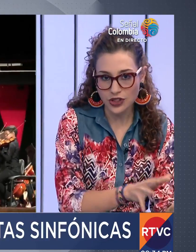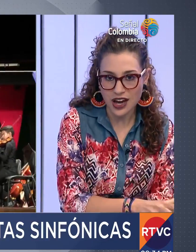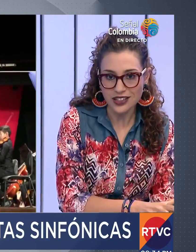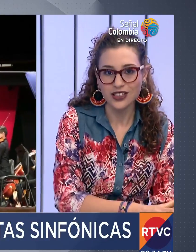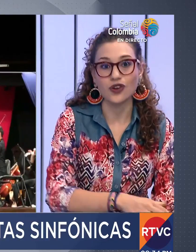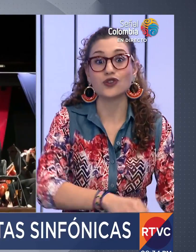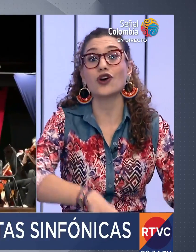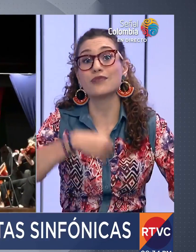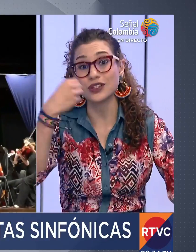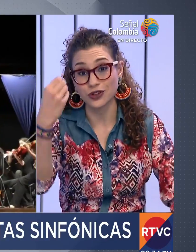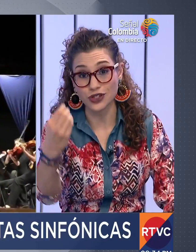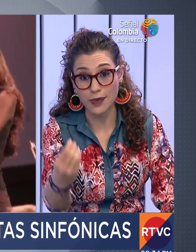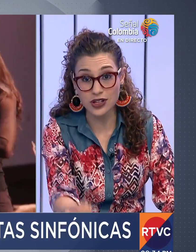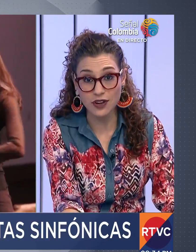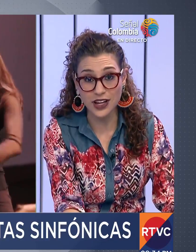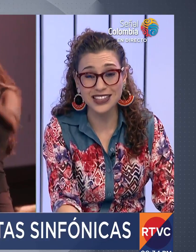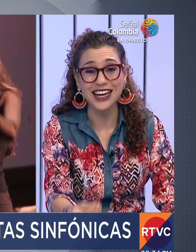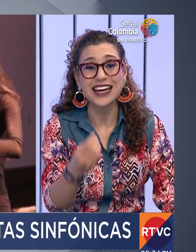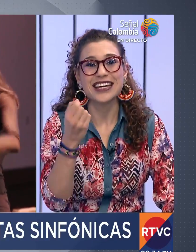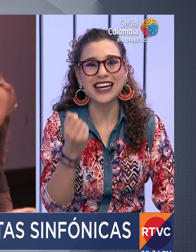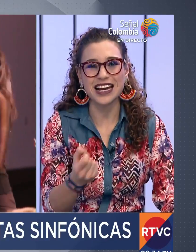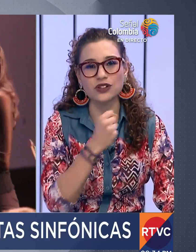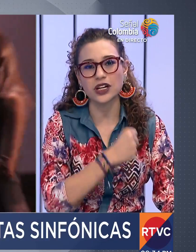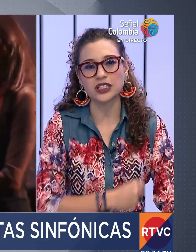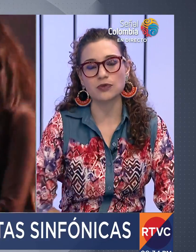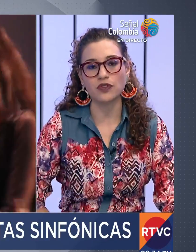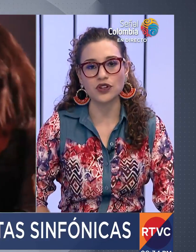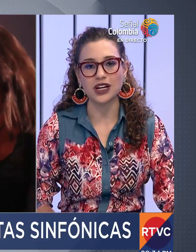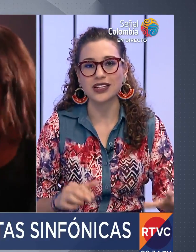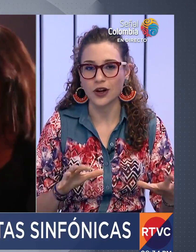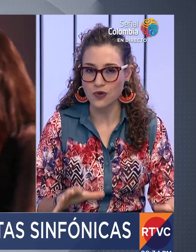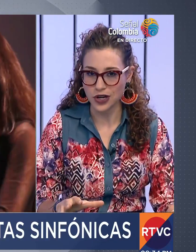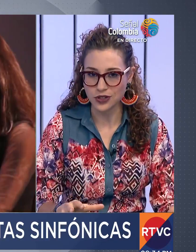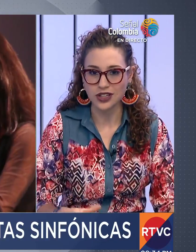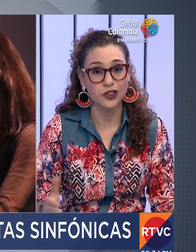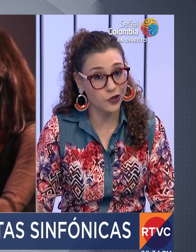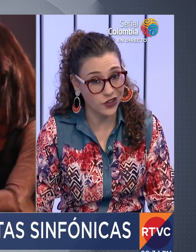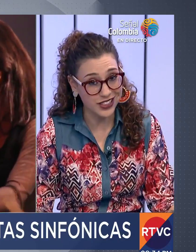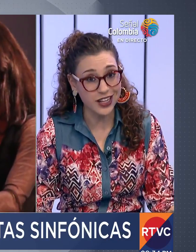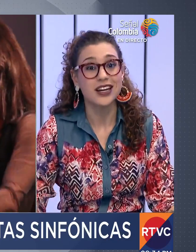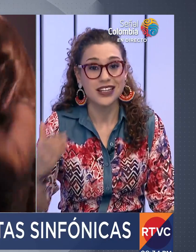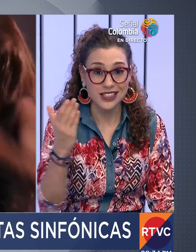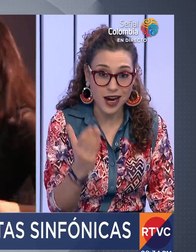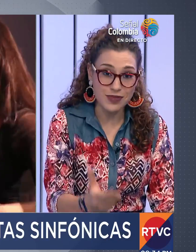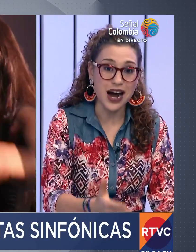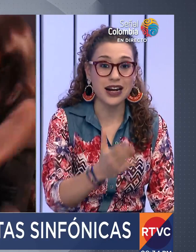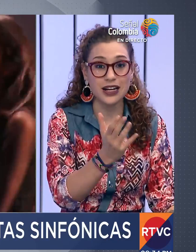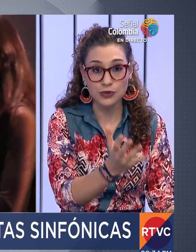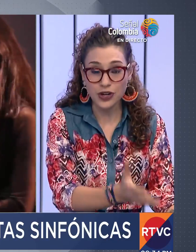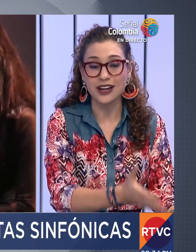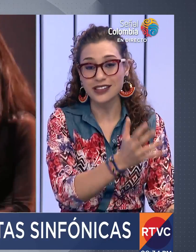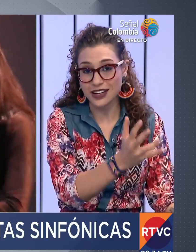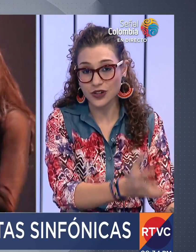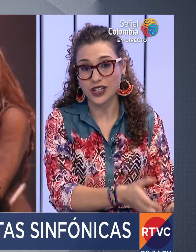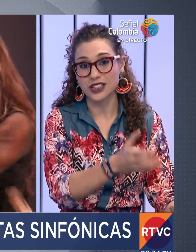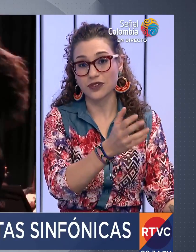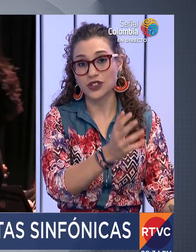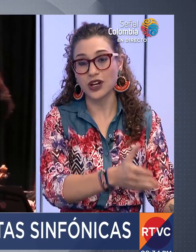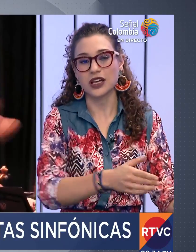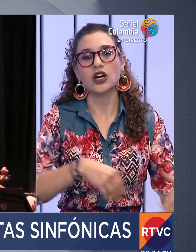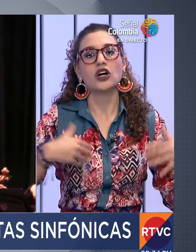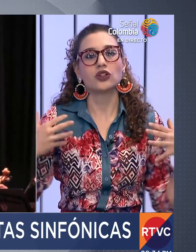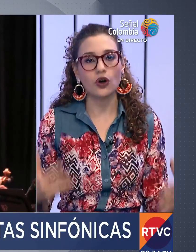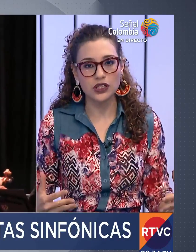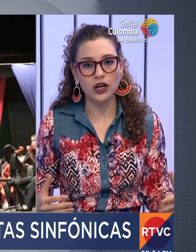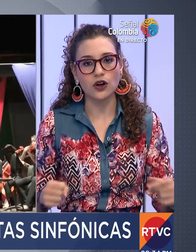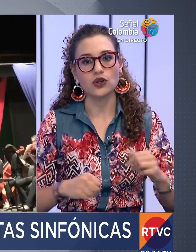guerras mundiales, los hombres fueron llamados al frente y en las orquestas profesionales quedaron huecos. ¿Qué tuvieron que hacer? Llamar a las mujeres de las orquestas